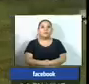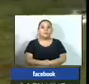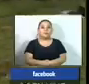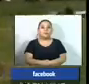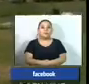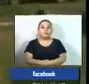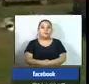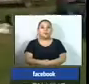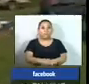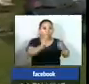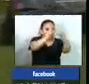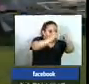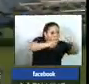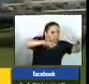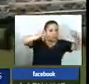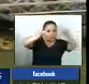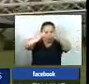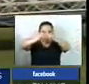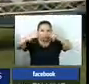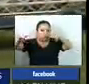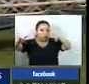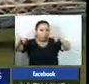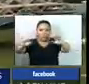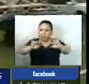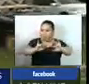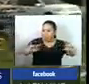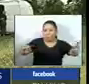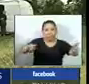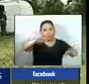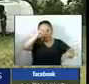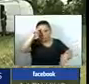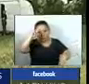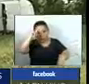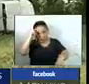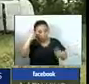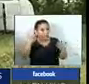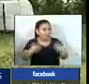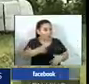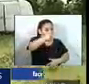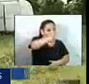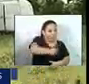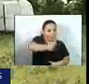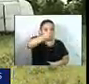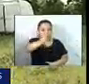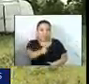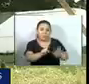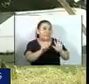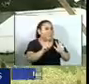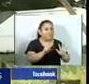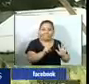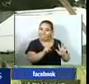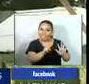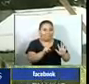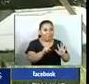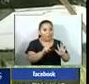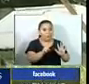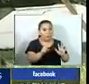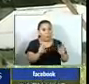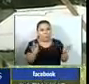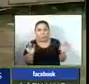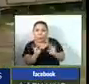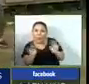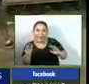Las carpas de los circos continúan sin levantarse durante seis meses han permanecido varados sin